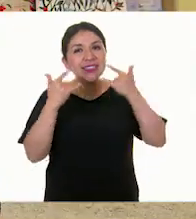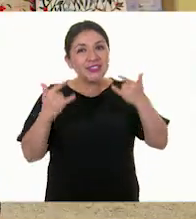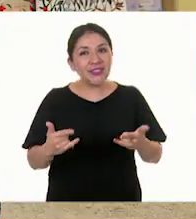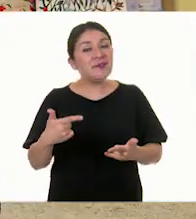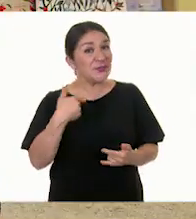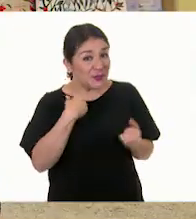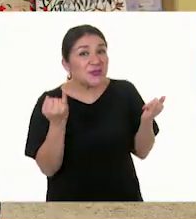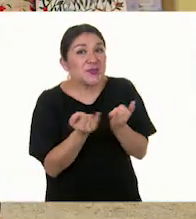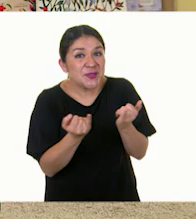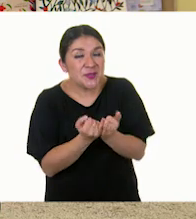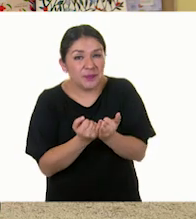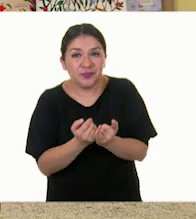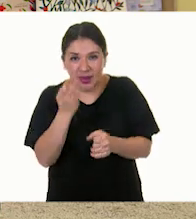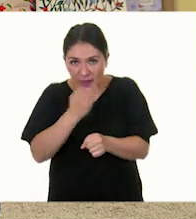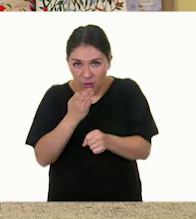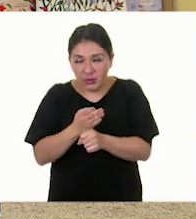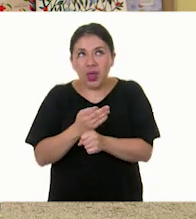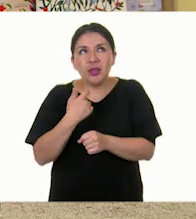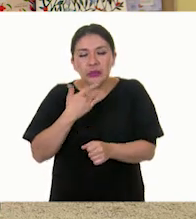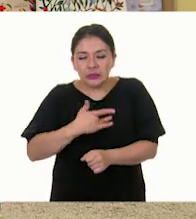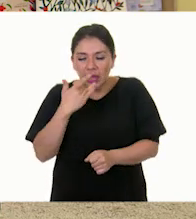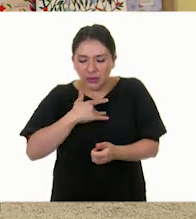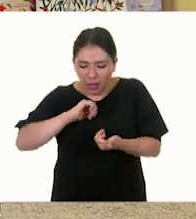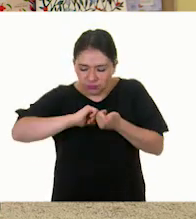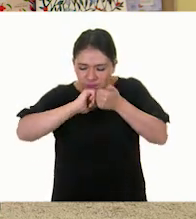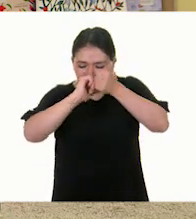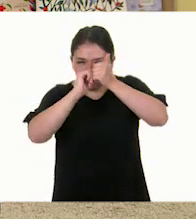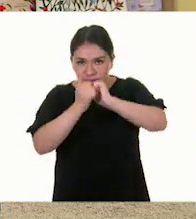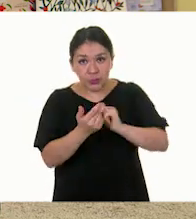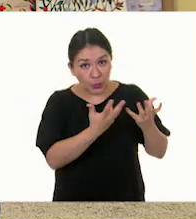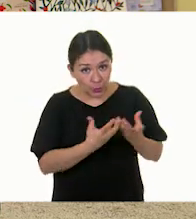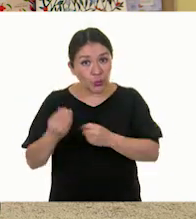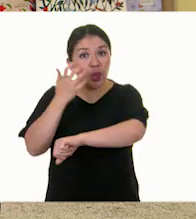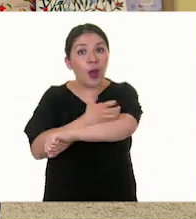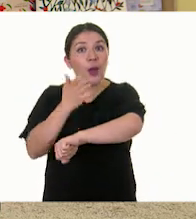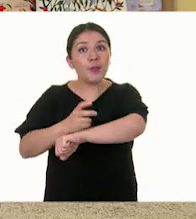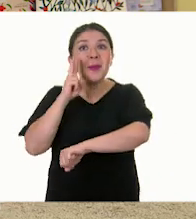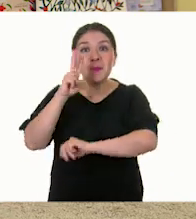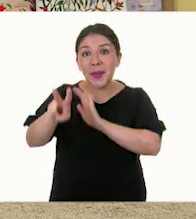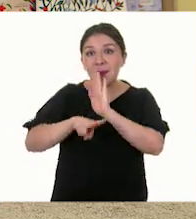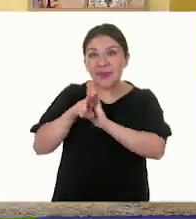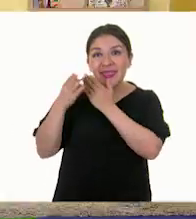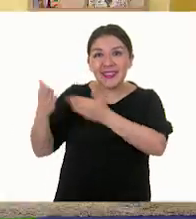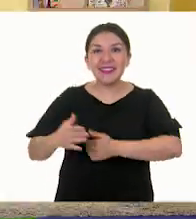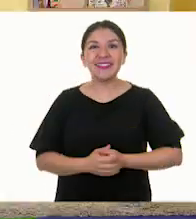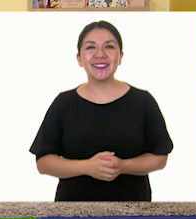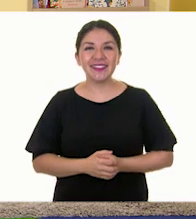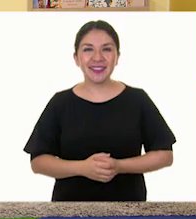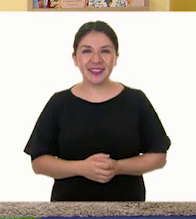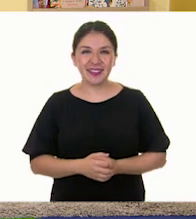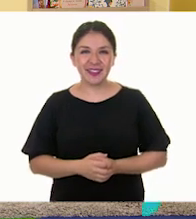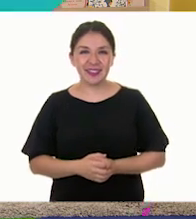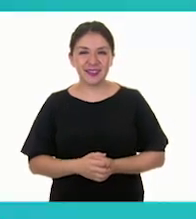Yo también. Mientras nos hace efecto la fórmula, acompáñenos a ver el siguiente video. ¡Vamos!